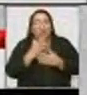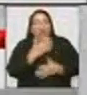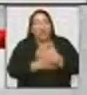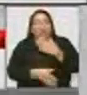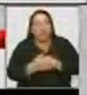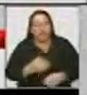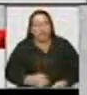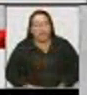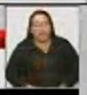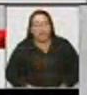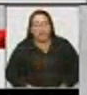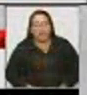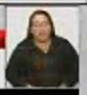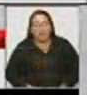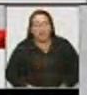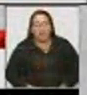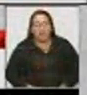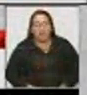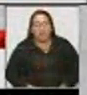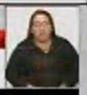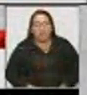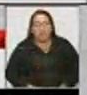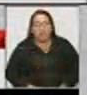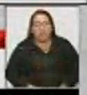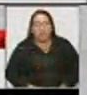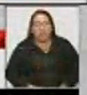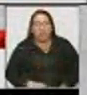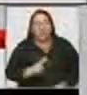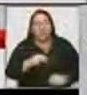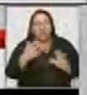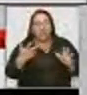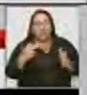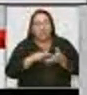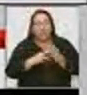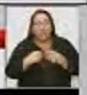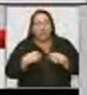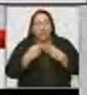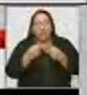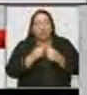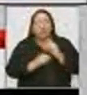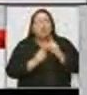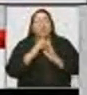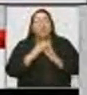de discapacidad. El Salud informa que al 2018 cuenta con